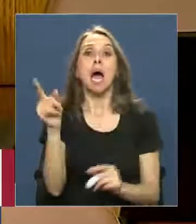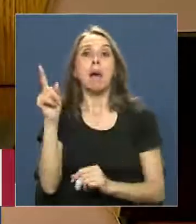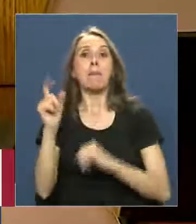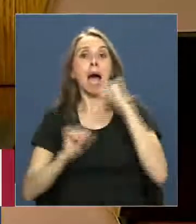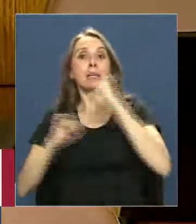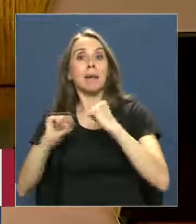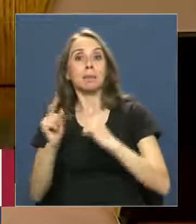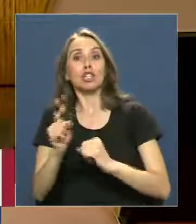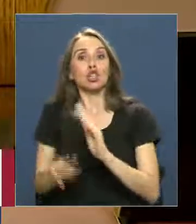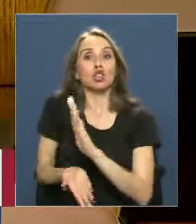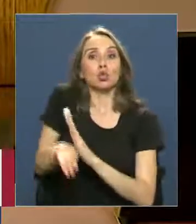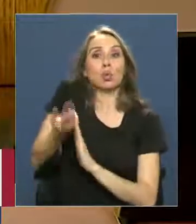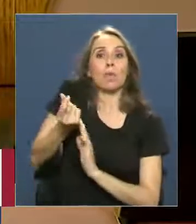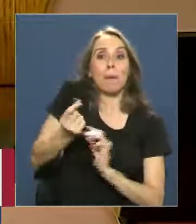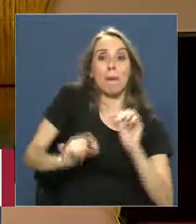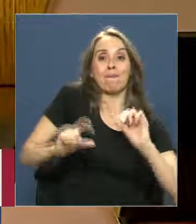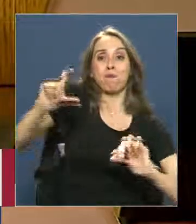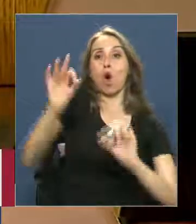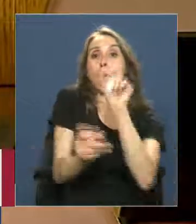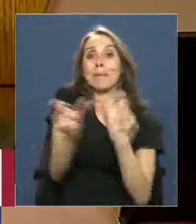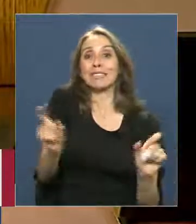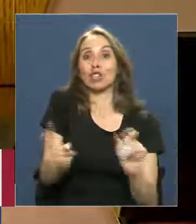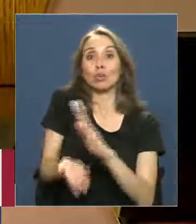permitir igualmente, ¿no es cierto?, controlar